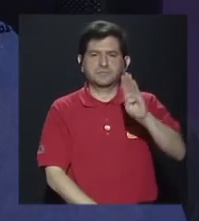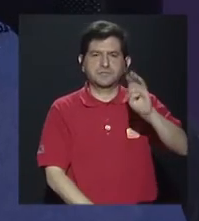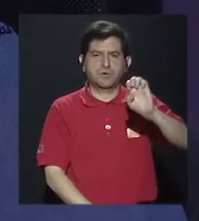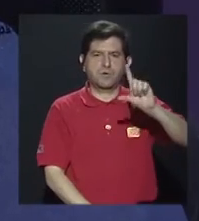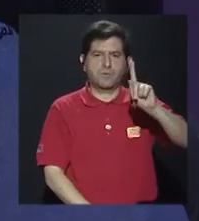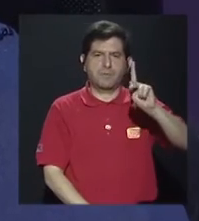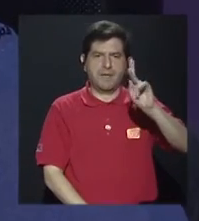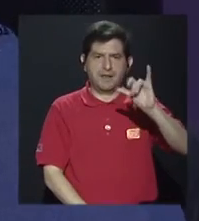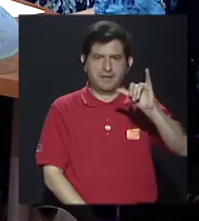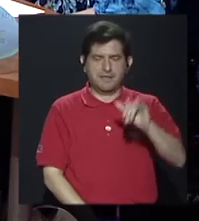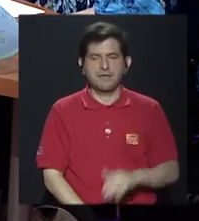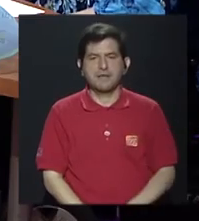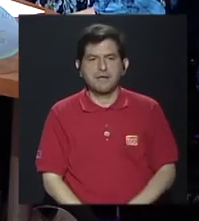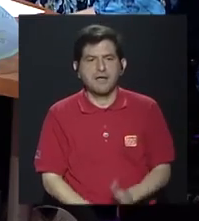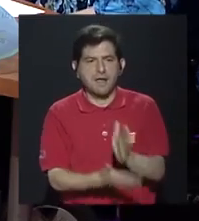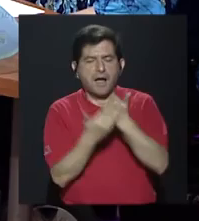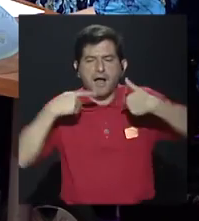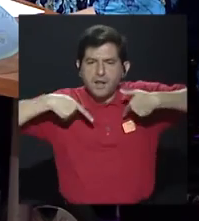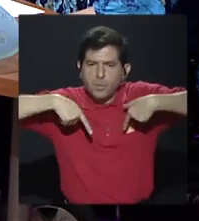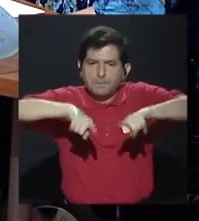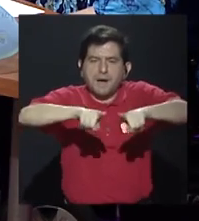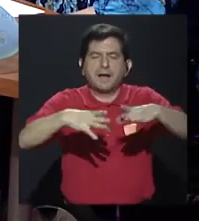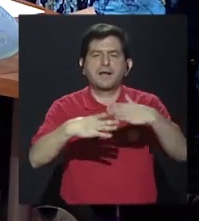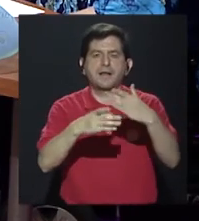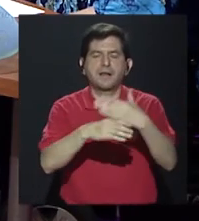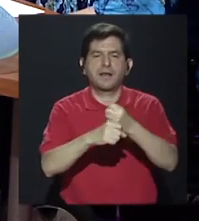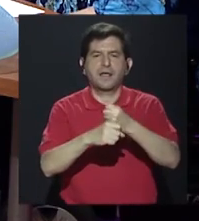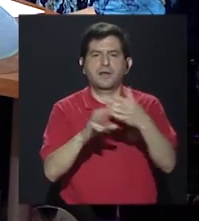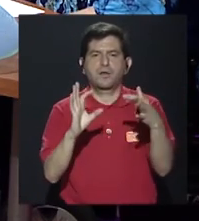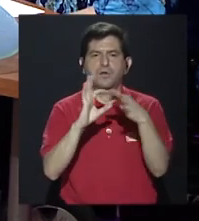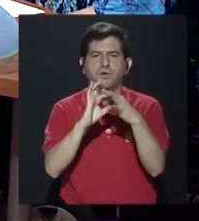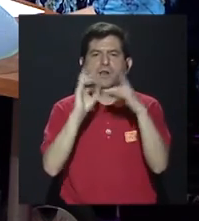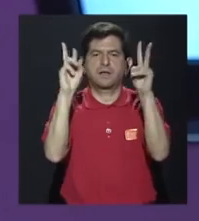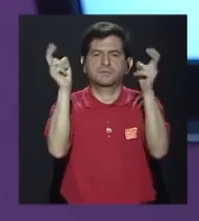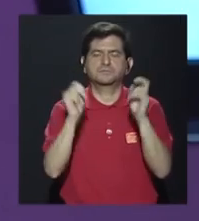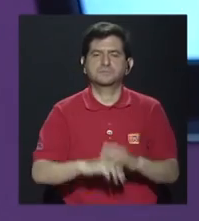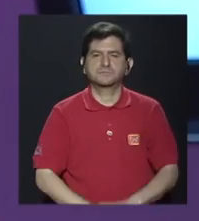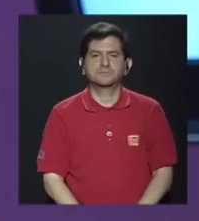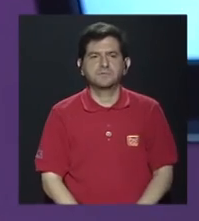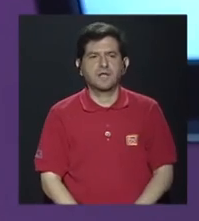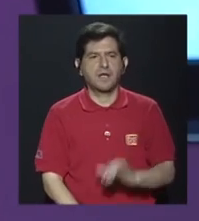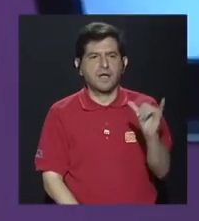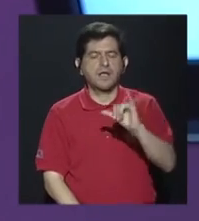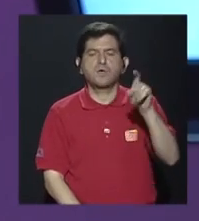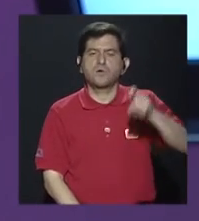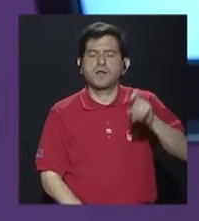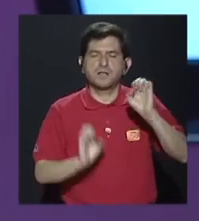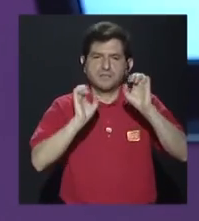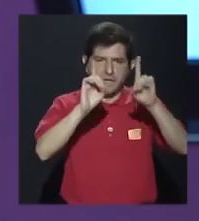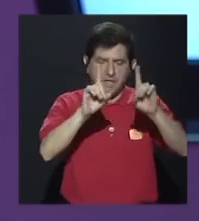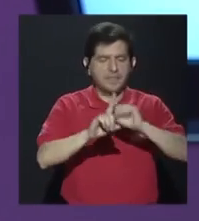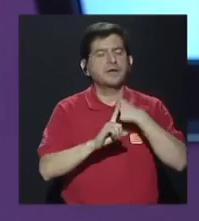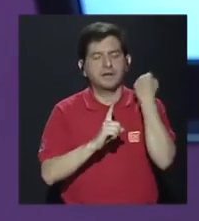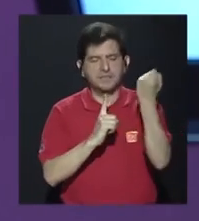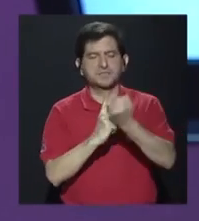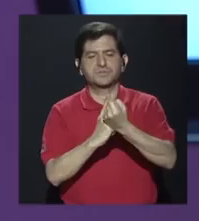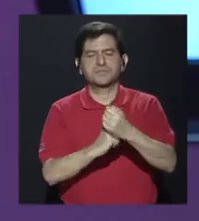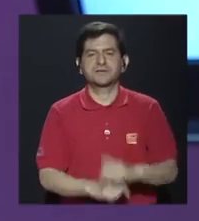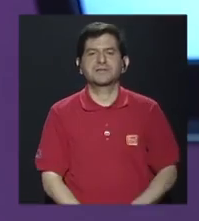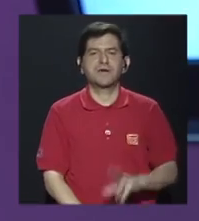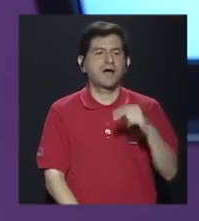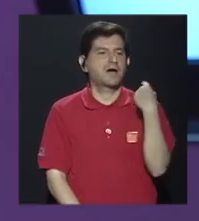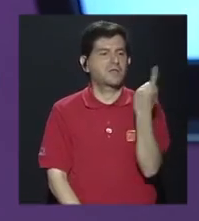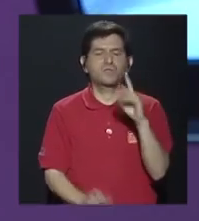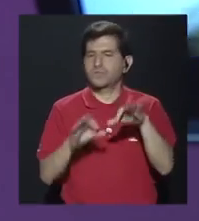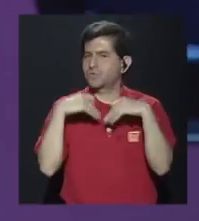hacer algo paralelo que vaya relacionado con el tema? También debemos de educar a la sociedad, no